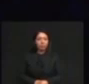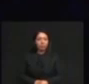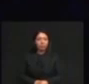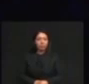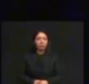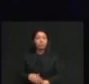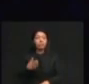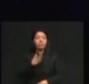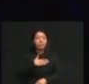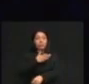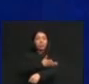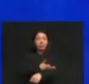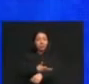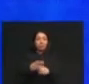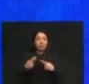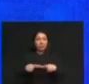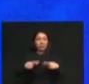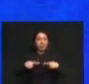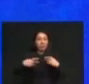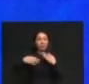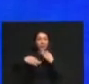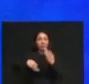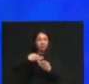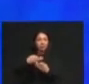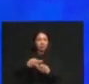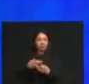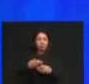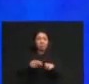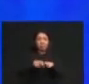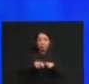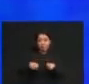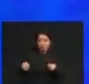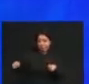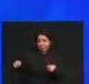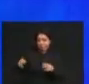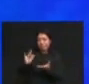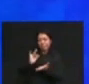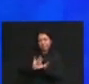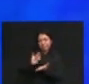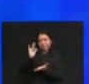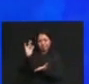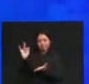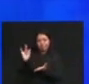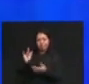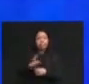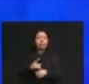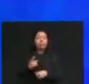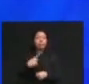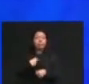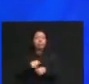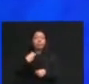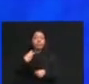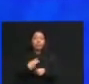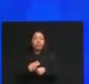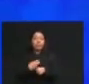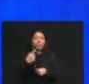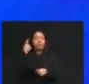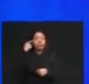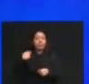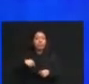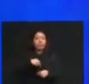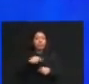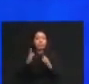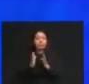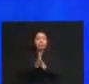Buenas tardes a todos, al Presidium, gracias por invitarnos, por dejarnos participar de lo que